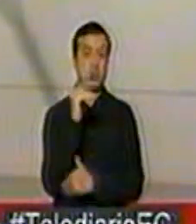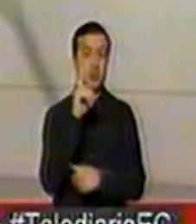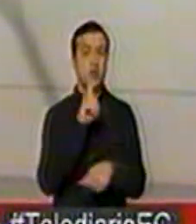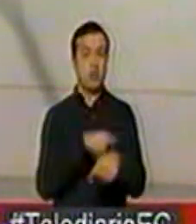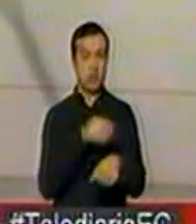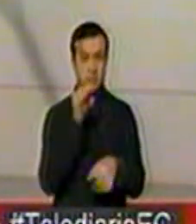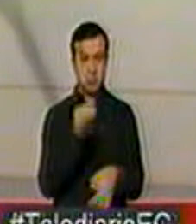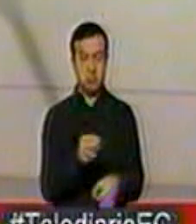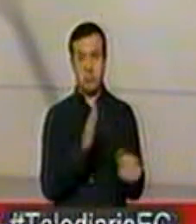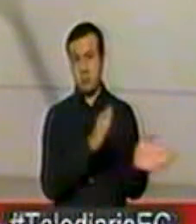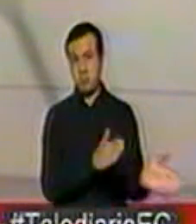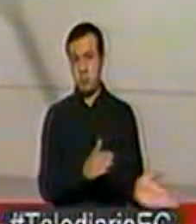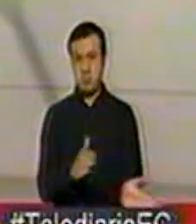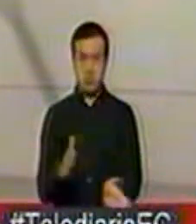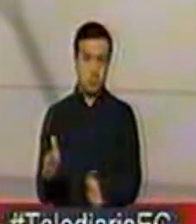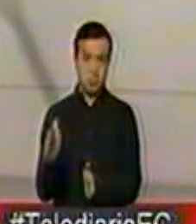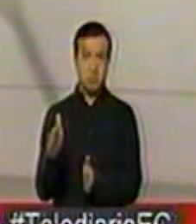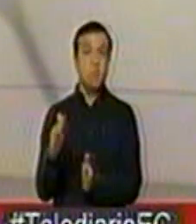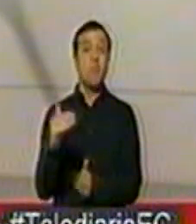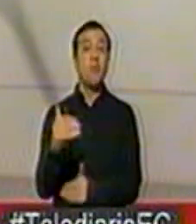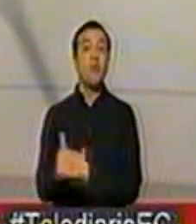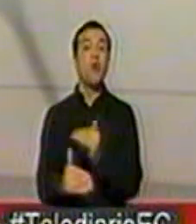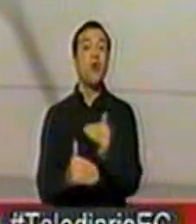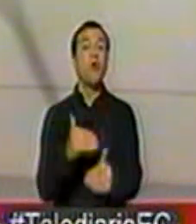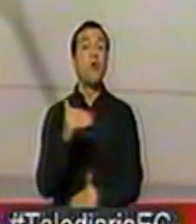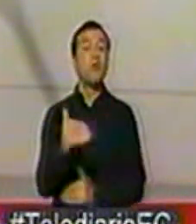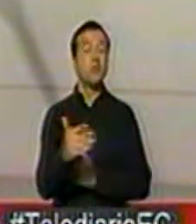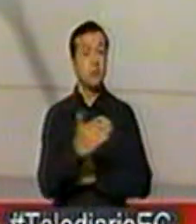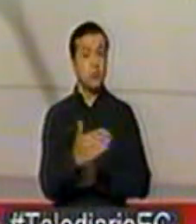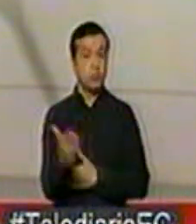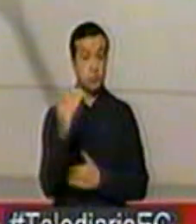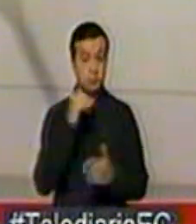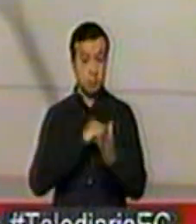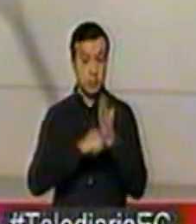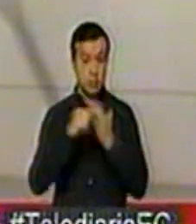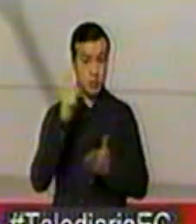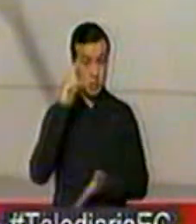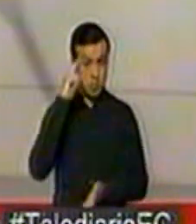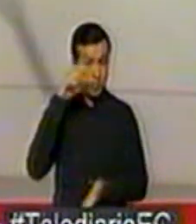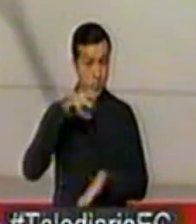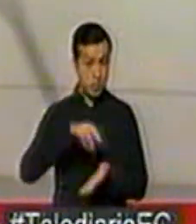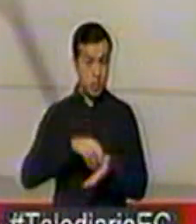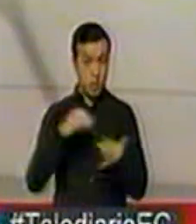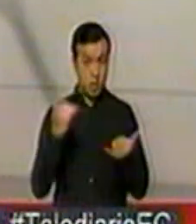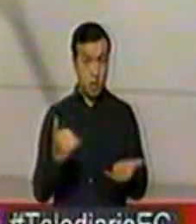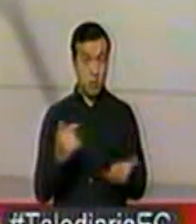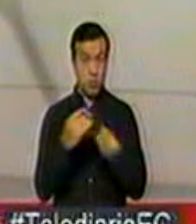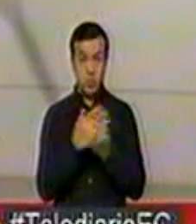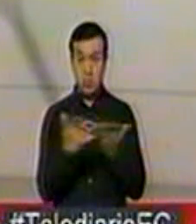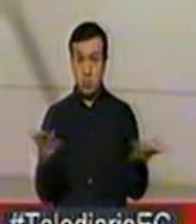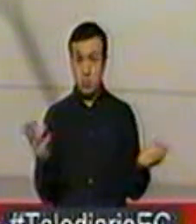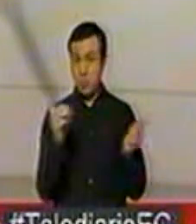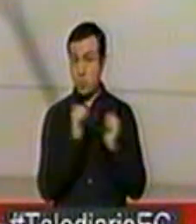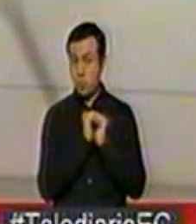tiempo, es un proceso en el que el Ministerio de Gobierno ahora, junto